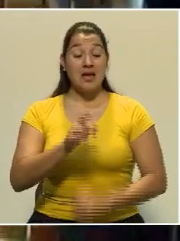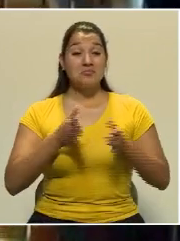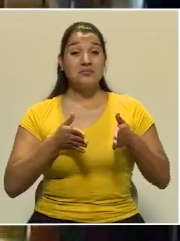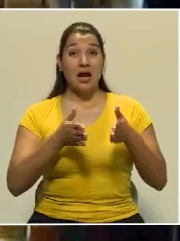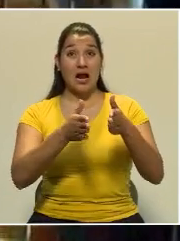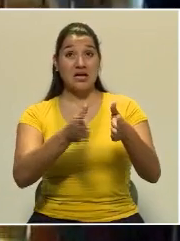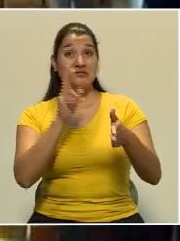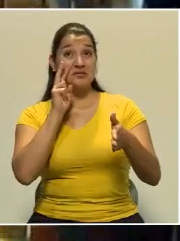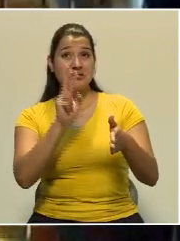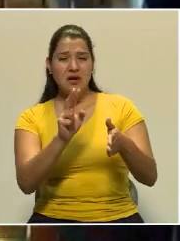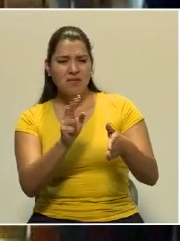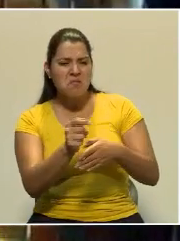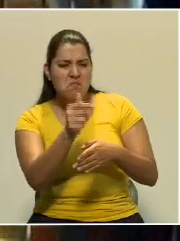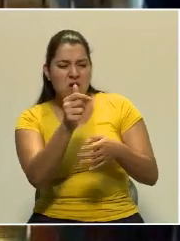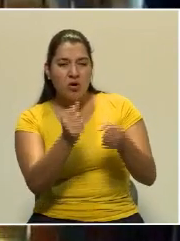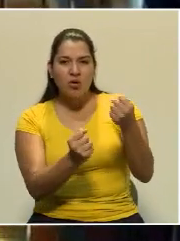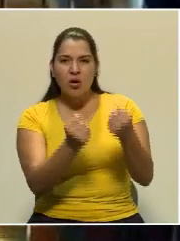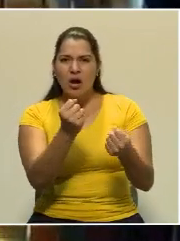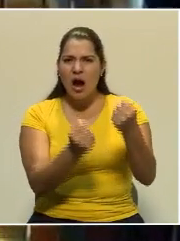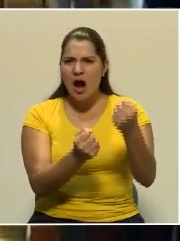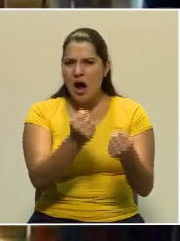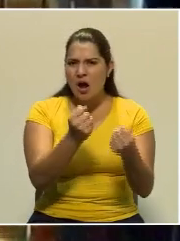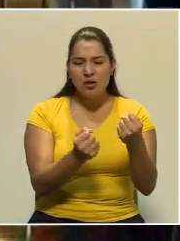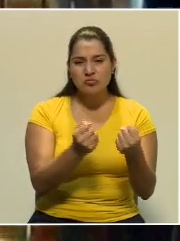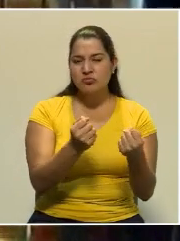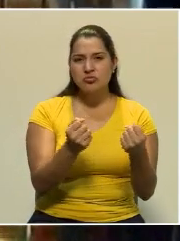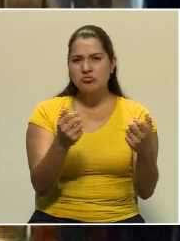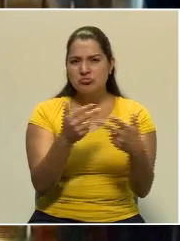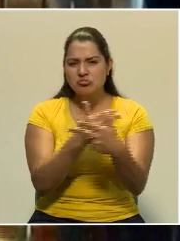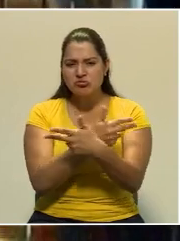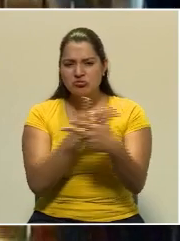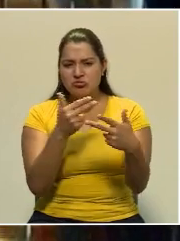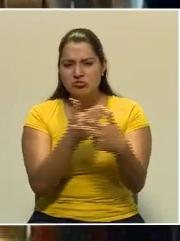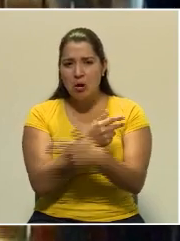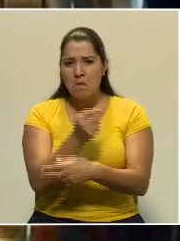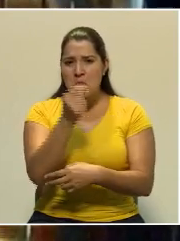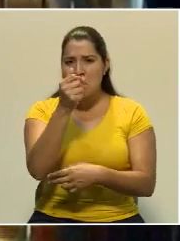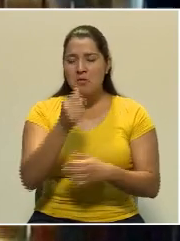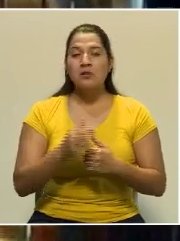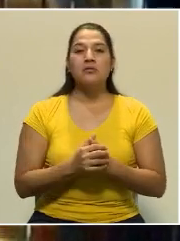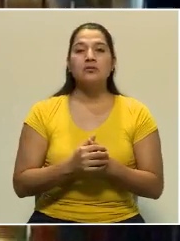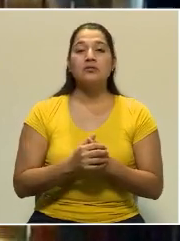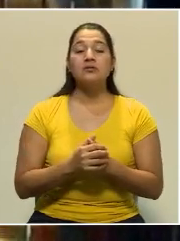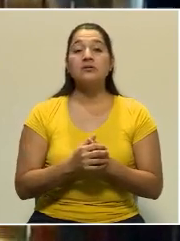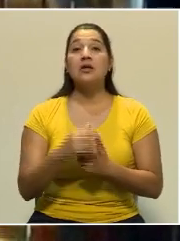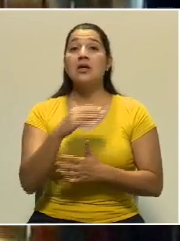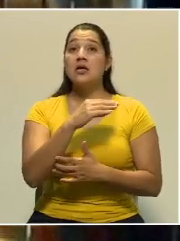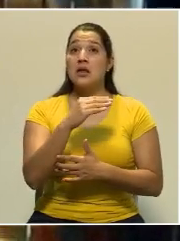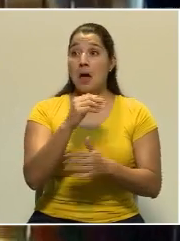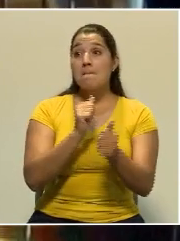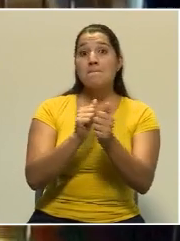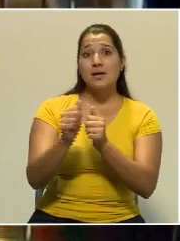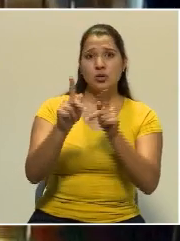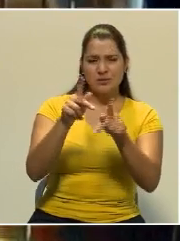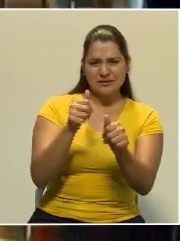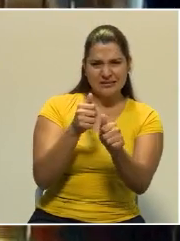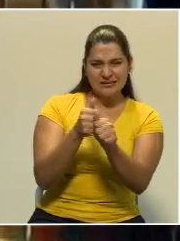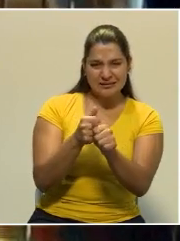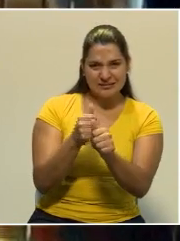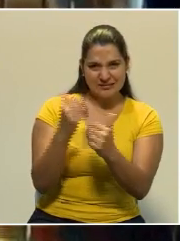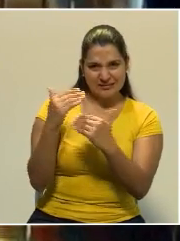está muy despejada, se ven muy pocos vehículos circulando, hay alto acatamiento de la